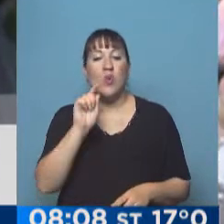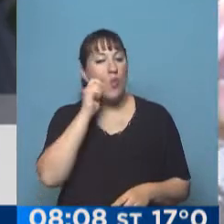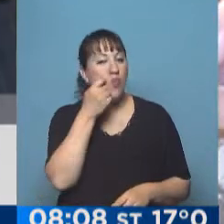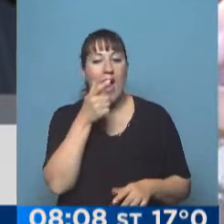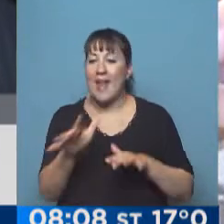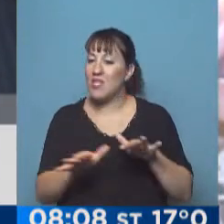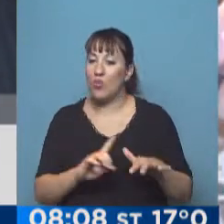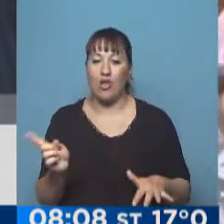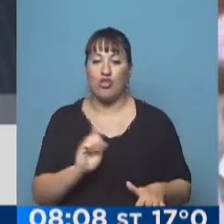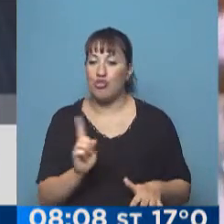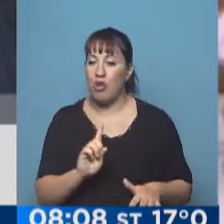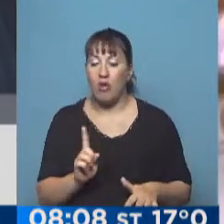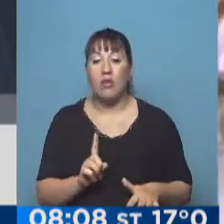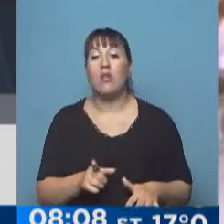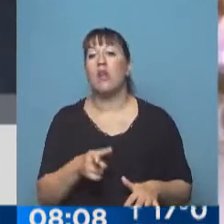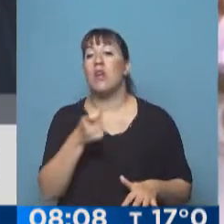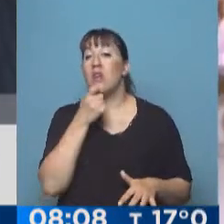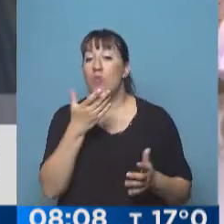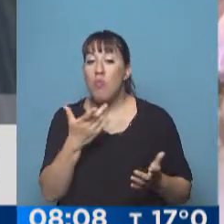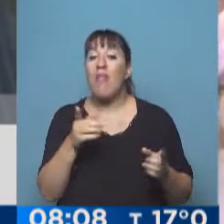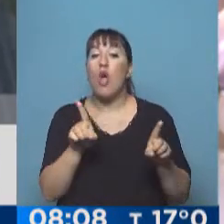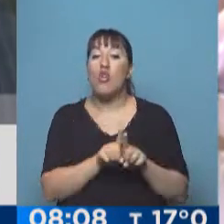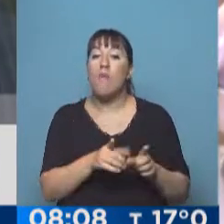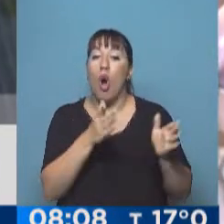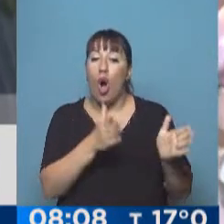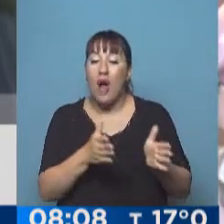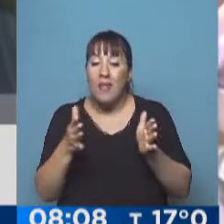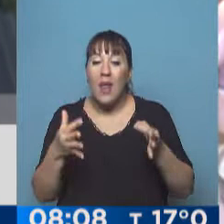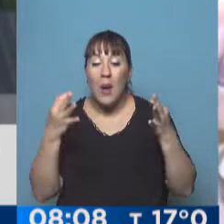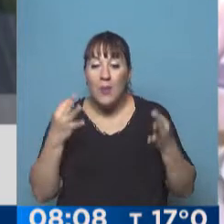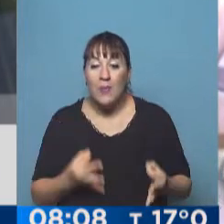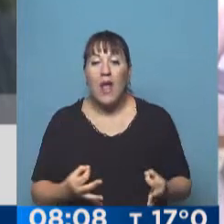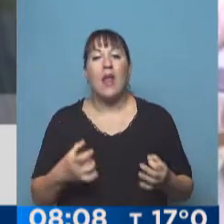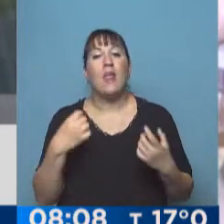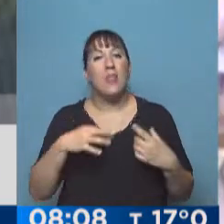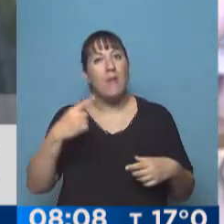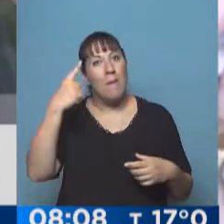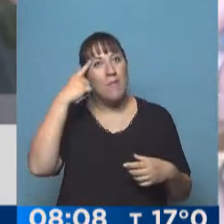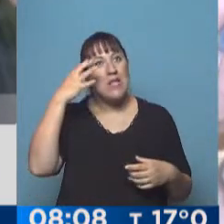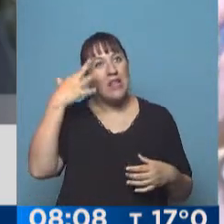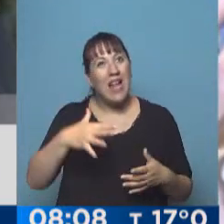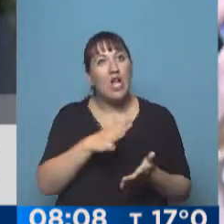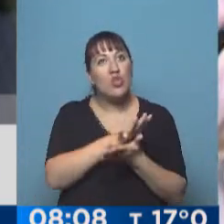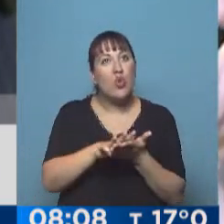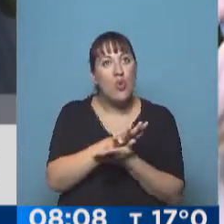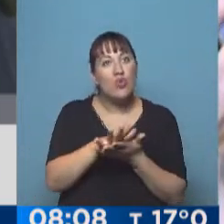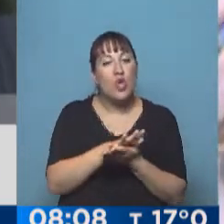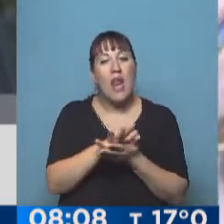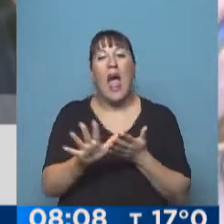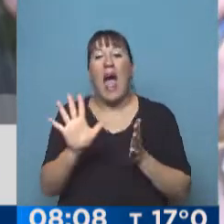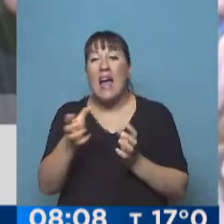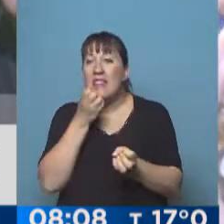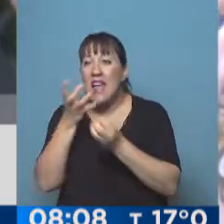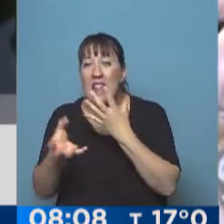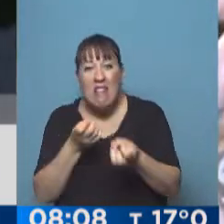situación y en la medida en que se pueda ordenar hay que apelar a la inteligencia para resolverlo de esa manera ante hace declaraciones